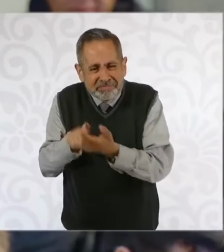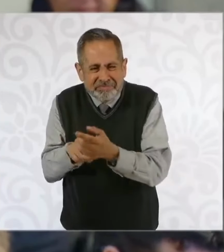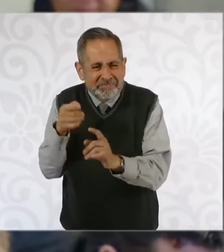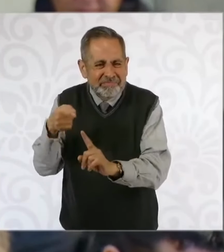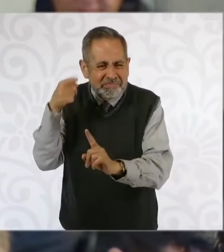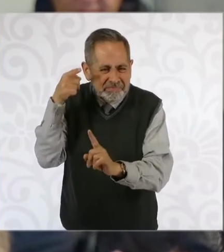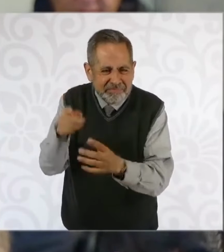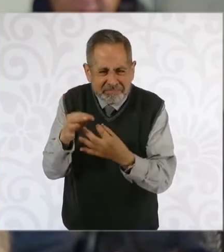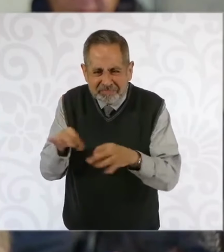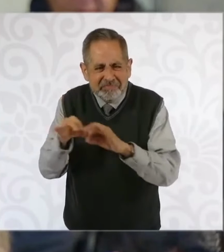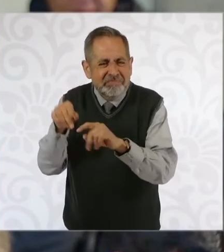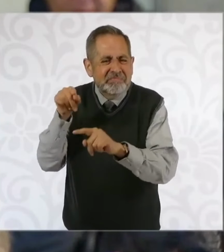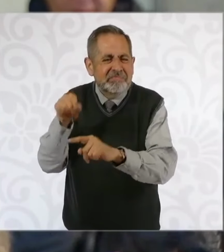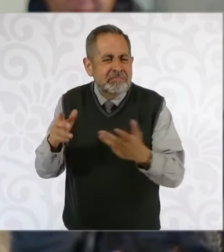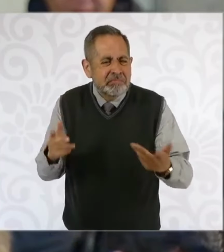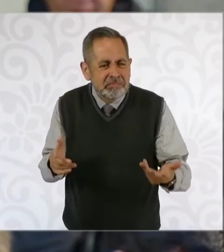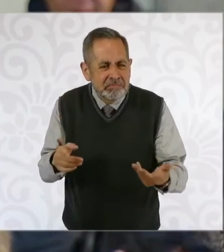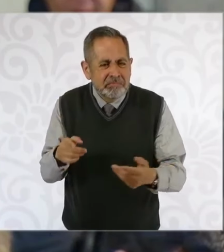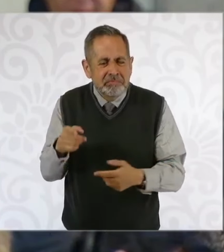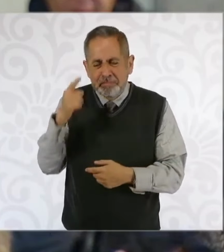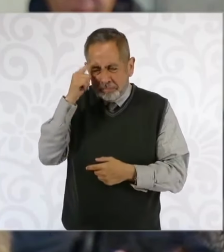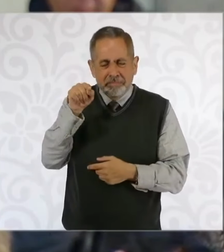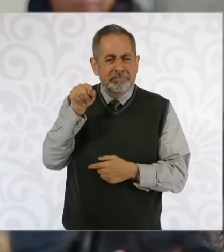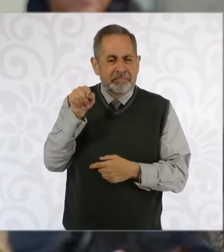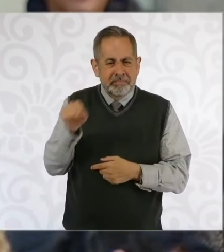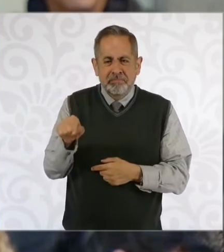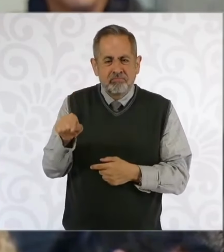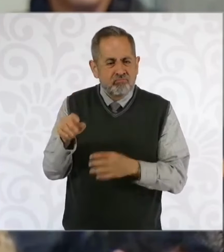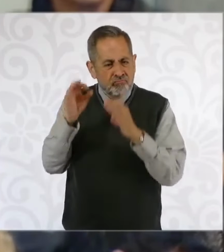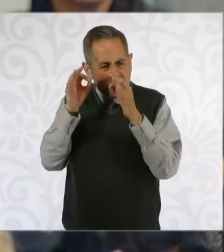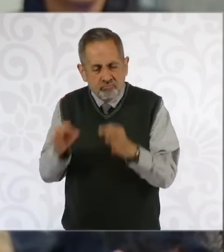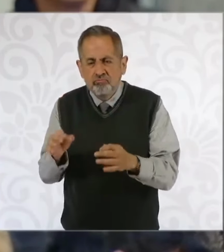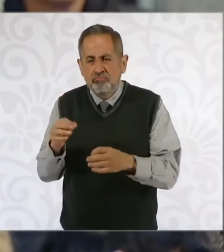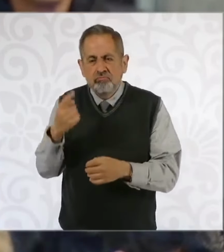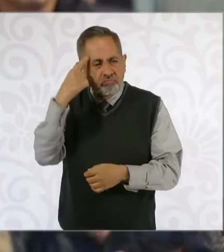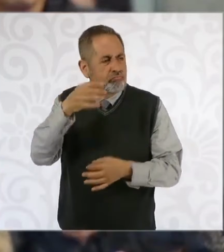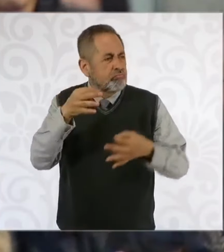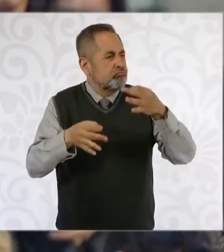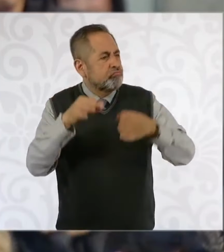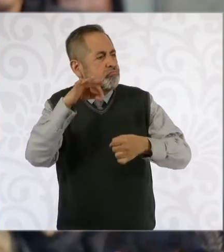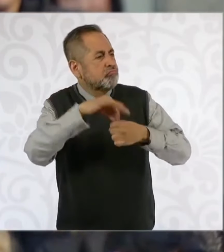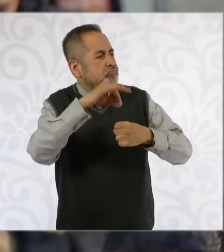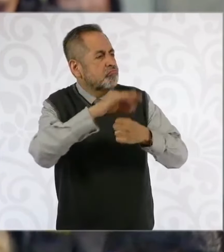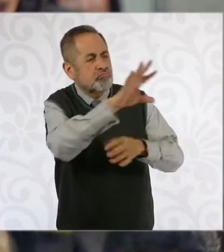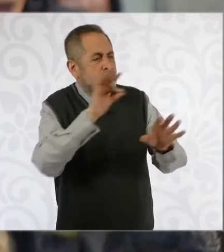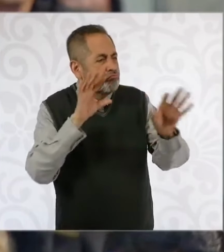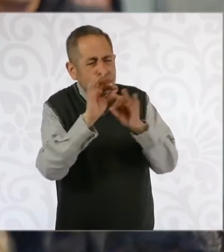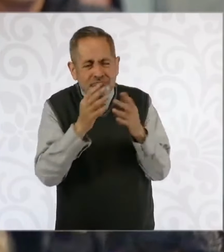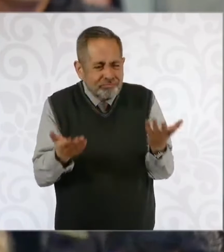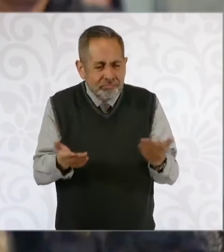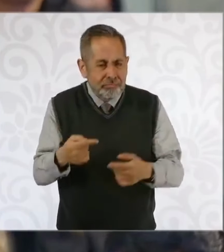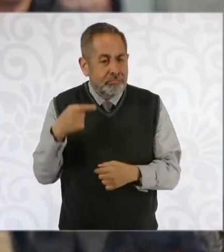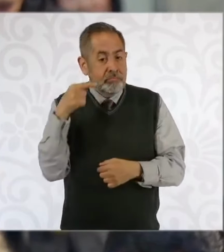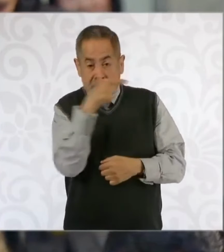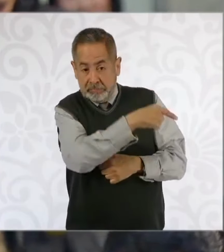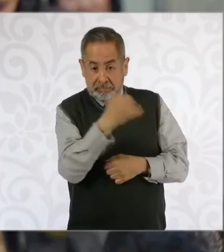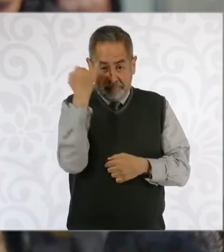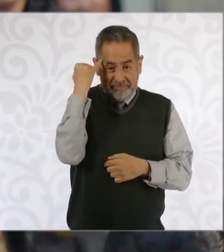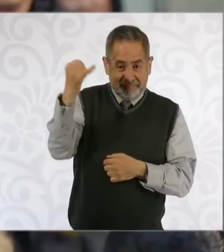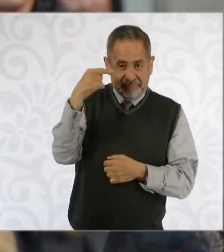De la reforma, impidiendo que haya una elección de jueces y magistrados, pues con esta